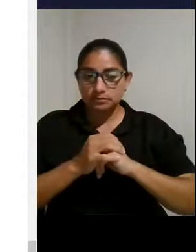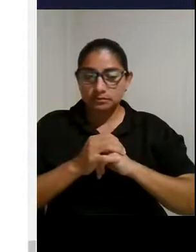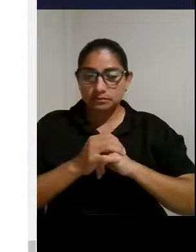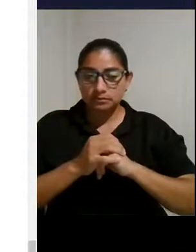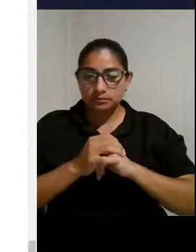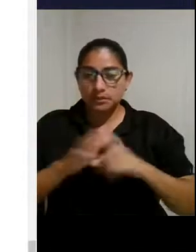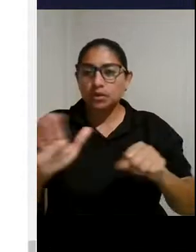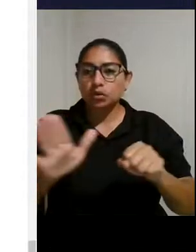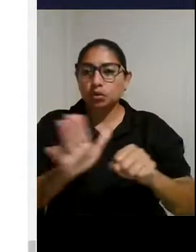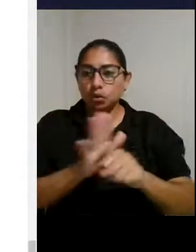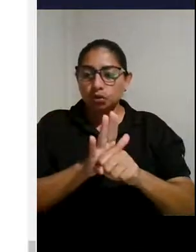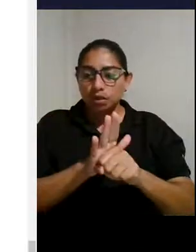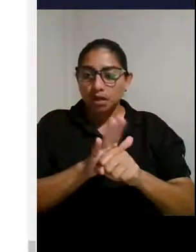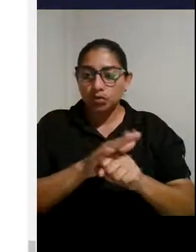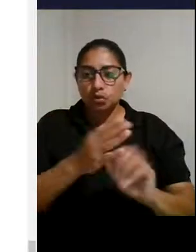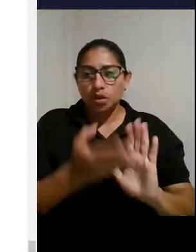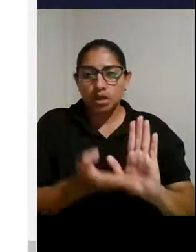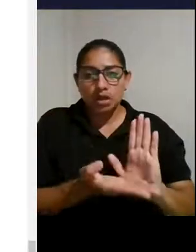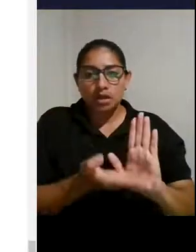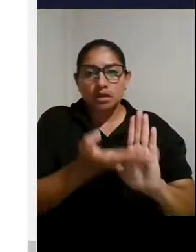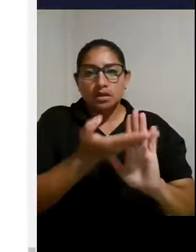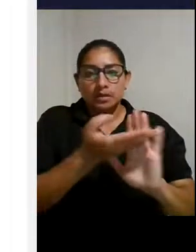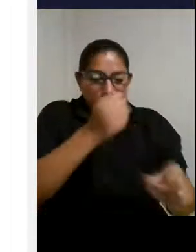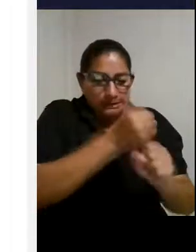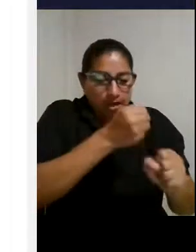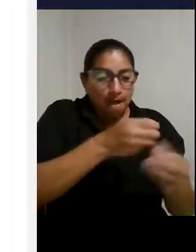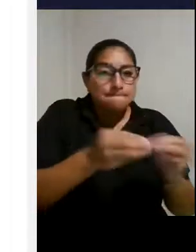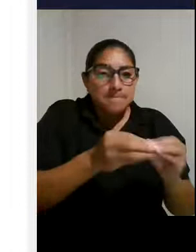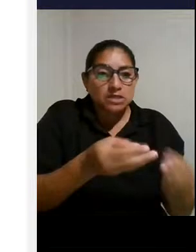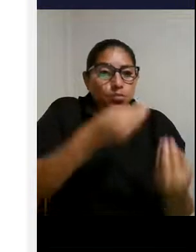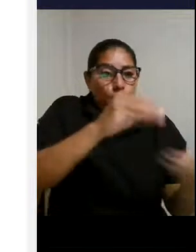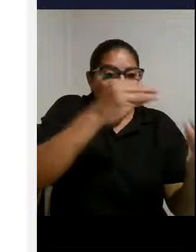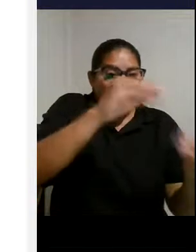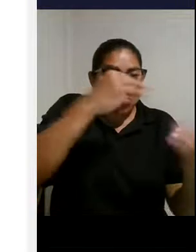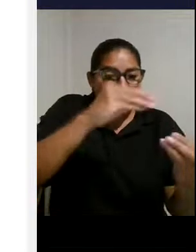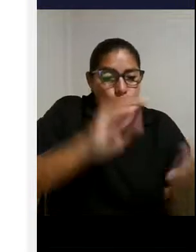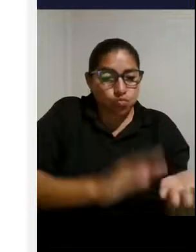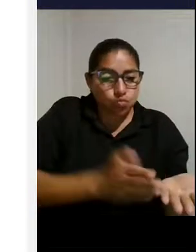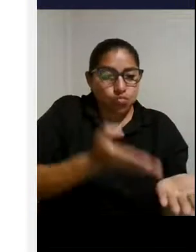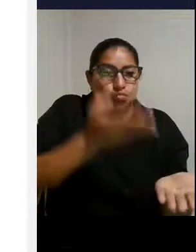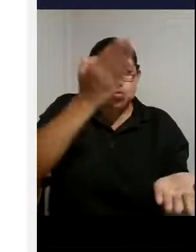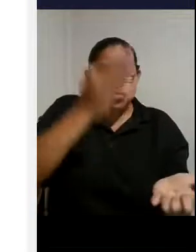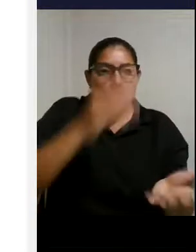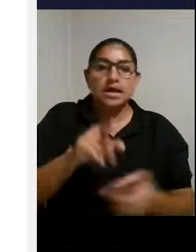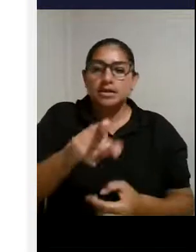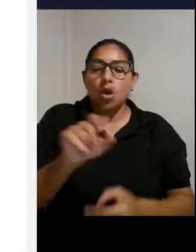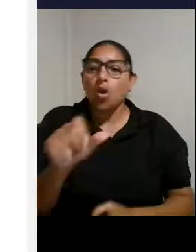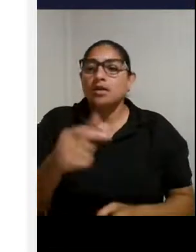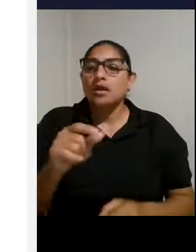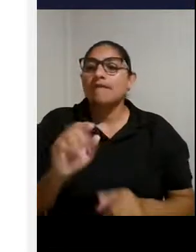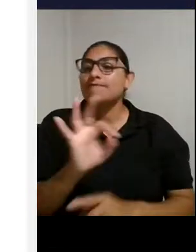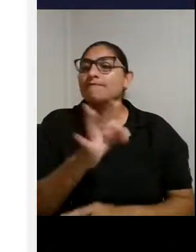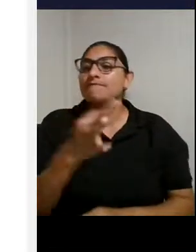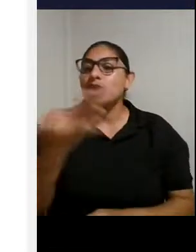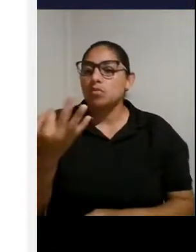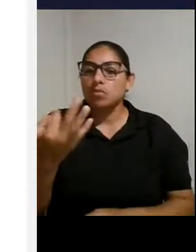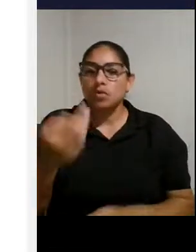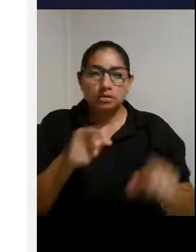total cuando incrementamos la producción, por ejemplo. Pero acá con esta otra fórmula, lo que nos va a decir a nosotros